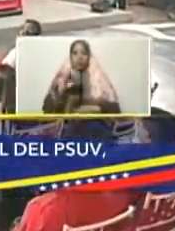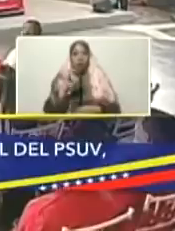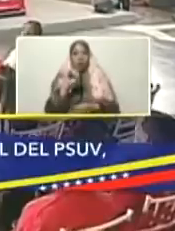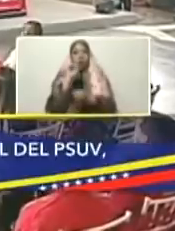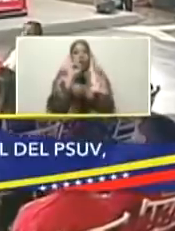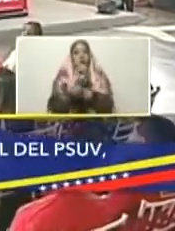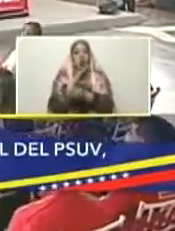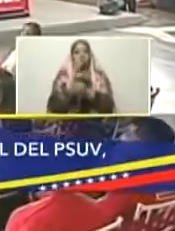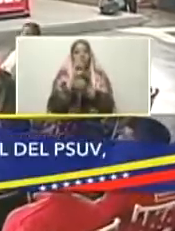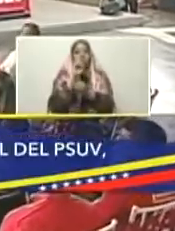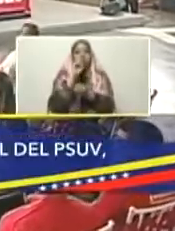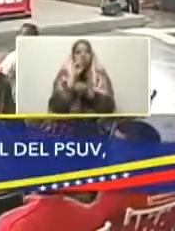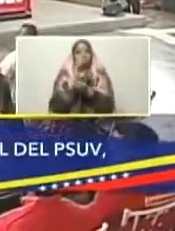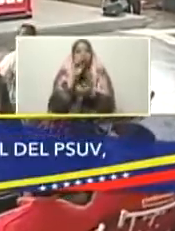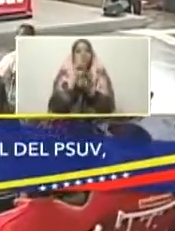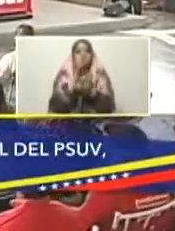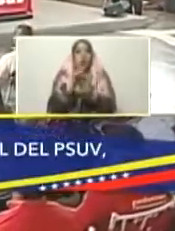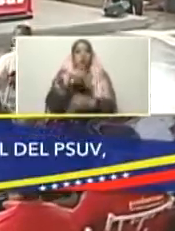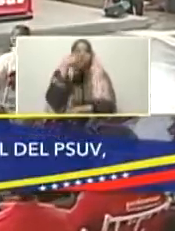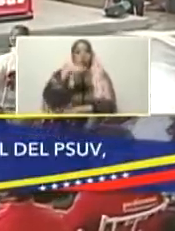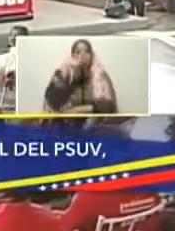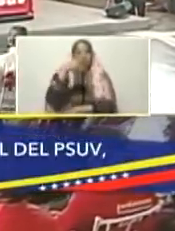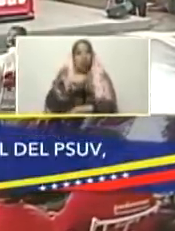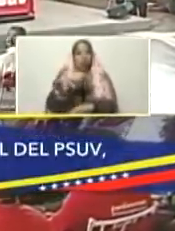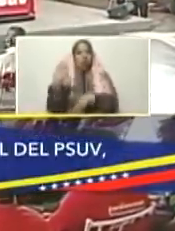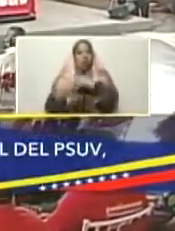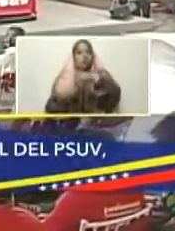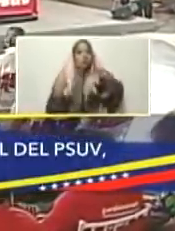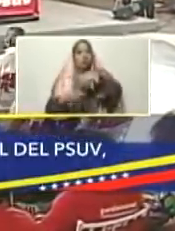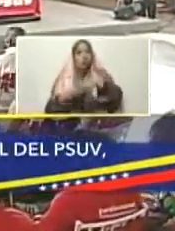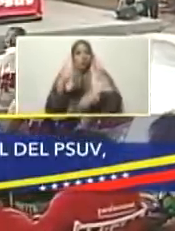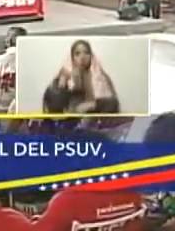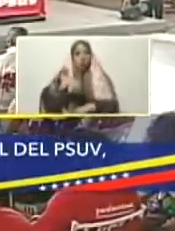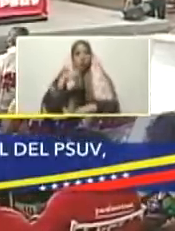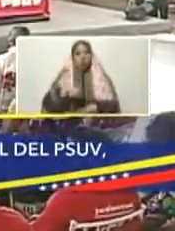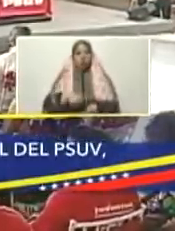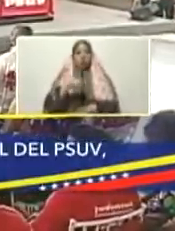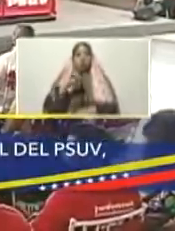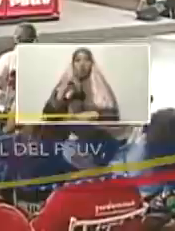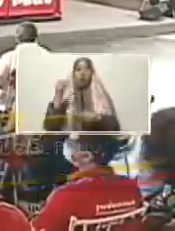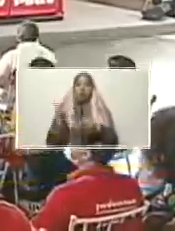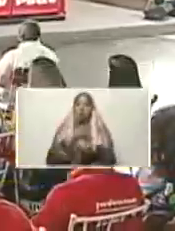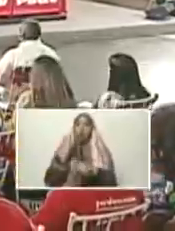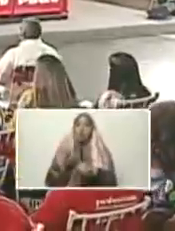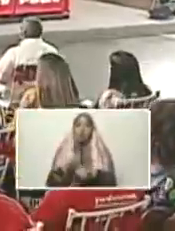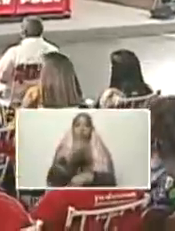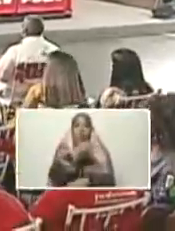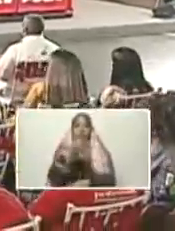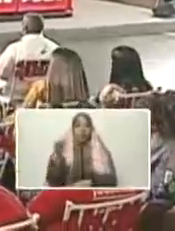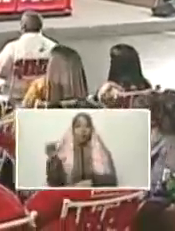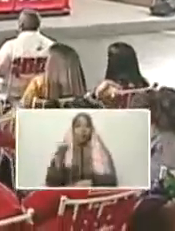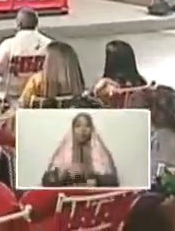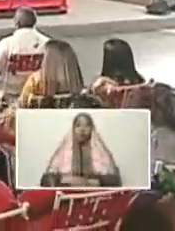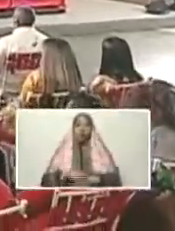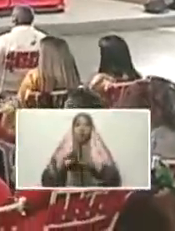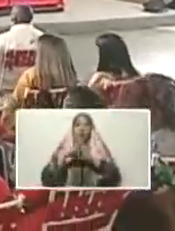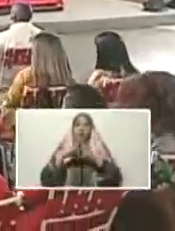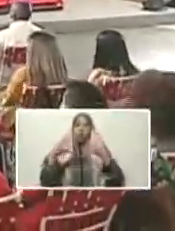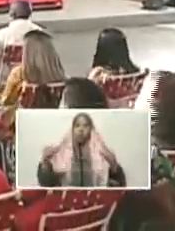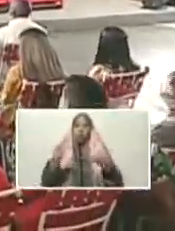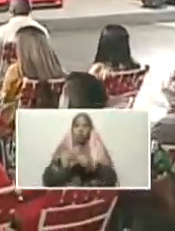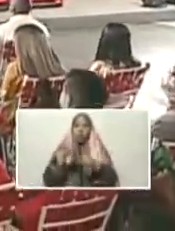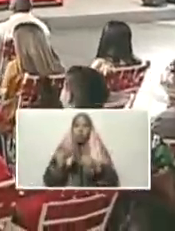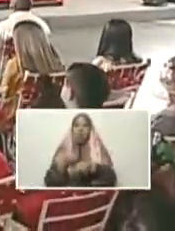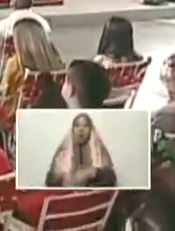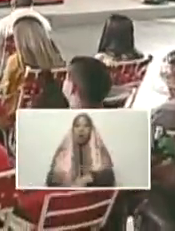de la revolución este consejo político de la revolución ha cumplido labores extraordinarias en toda la etapa de la